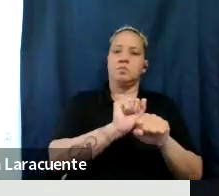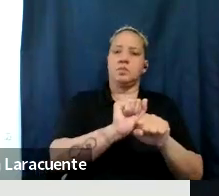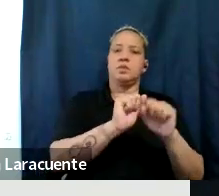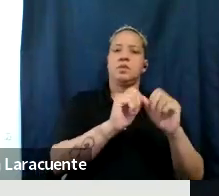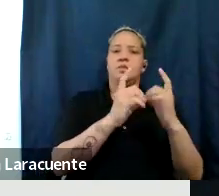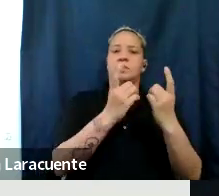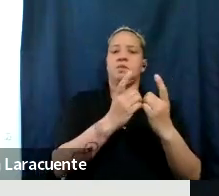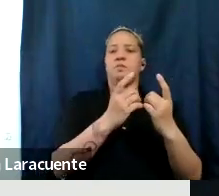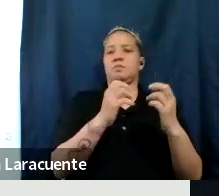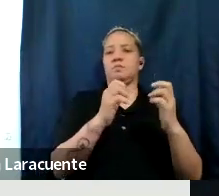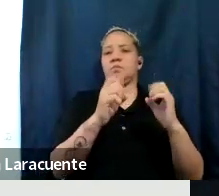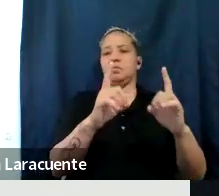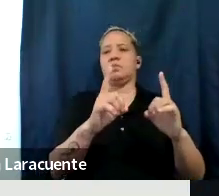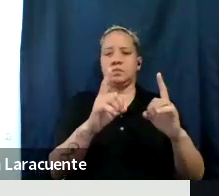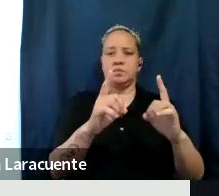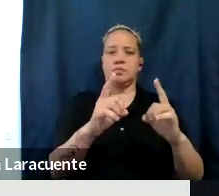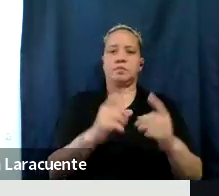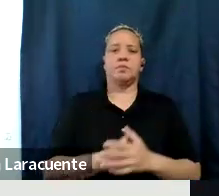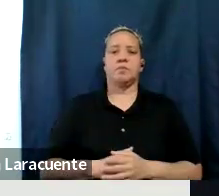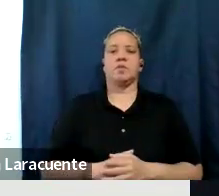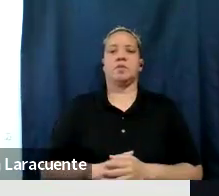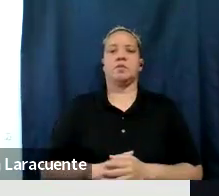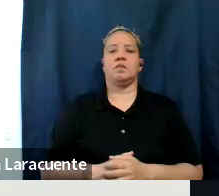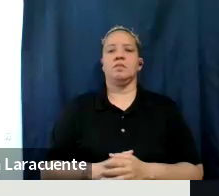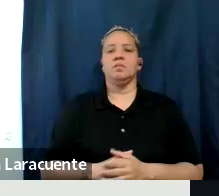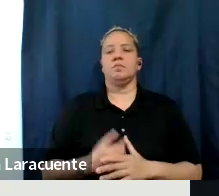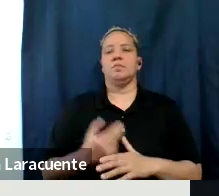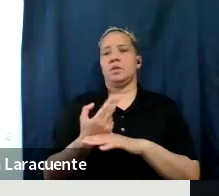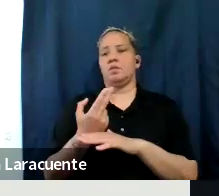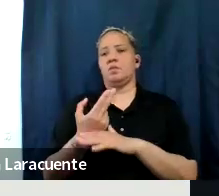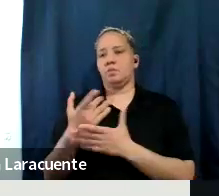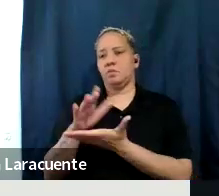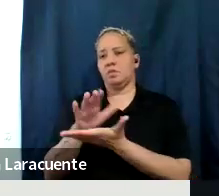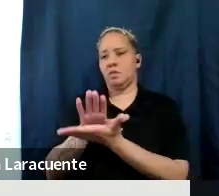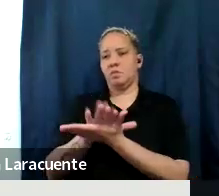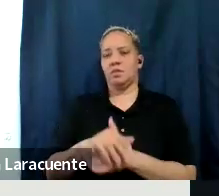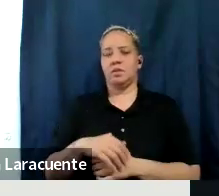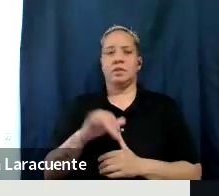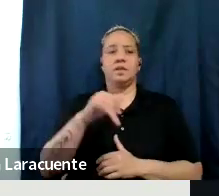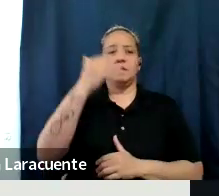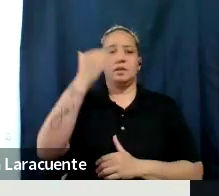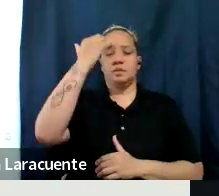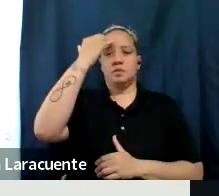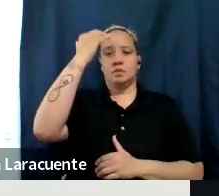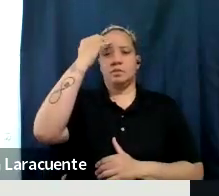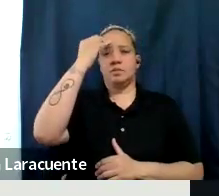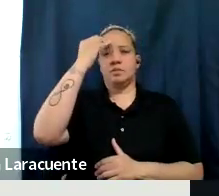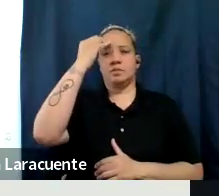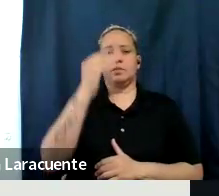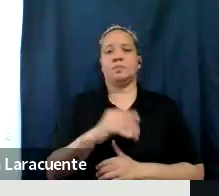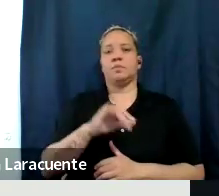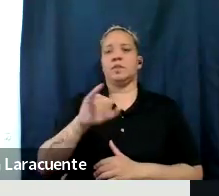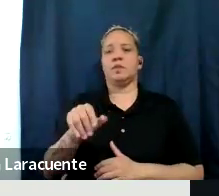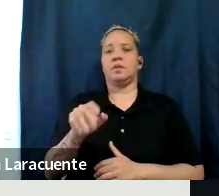de Instrucción Pública de la isla para el uso en las escuelas. Ese conocimiento del que hablaba Jaime